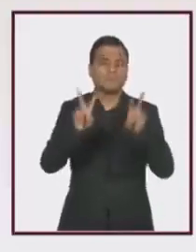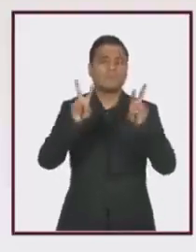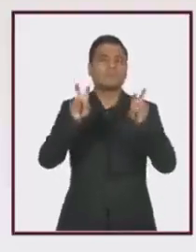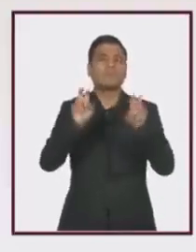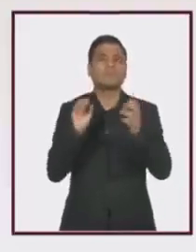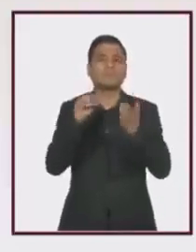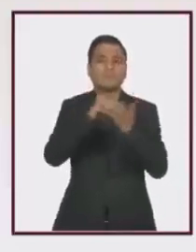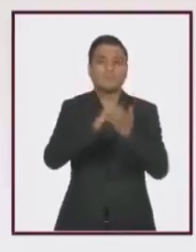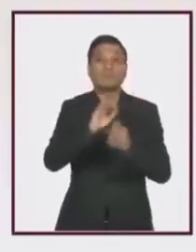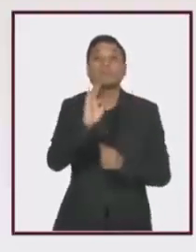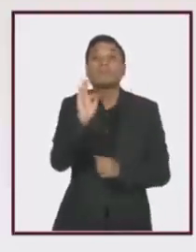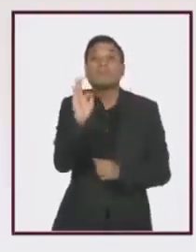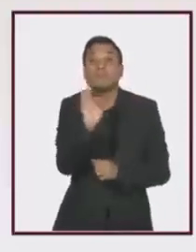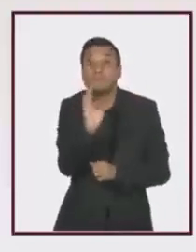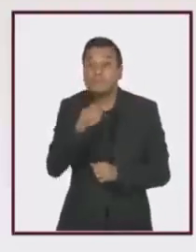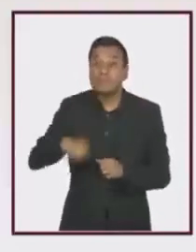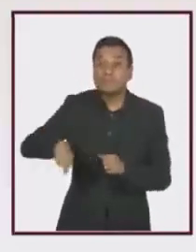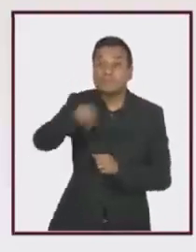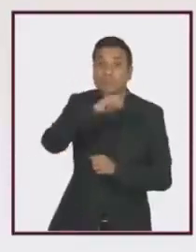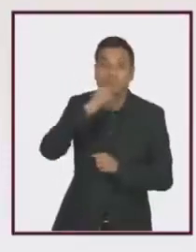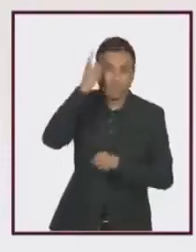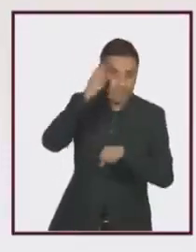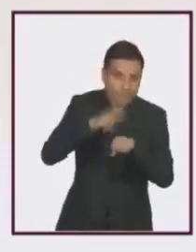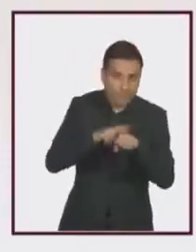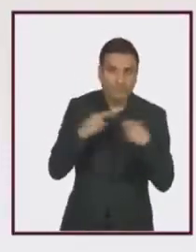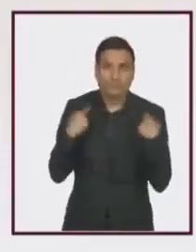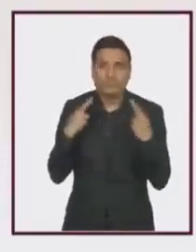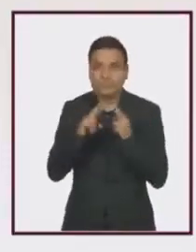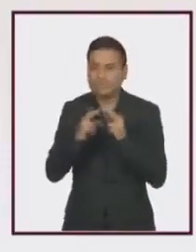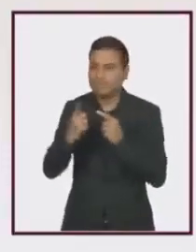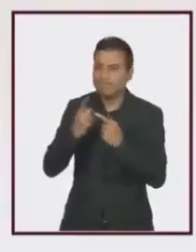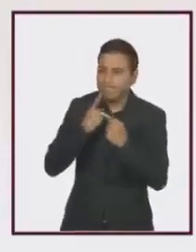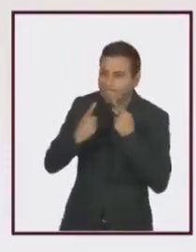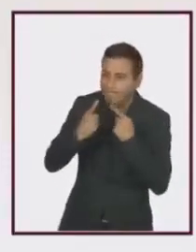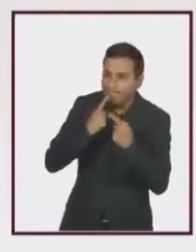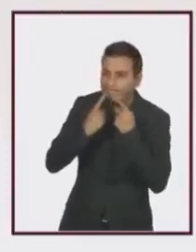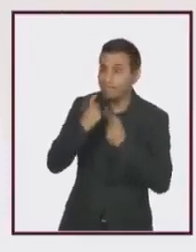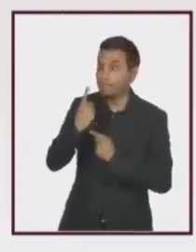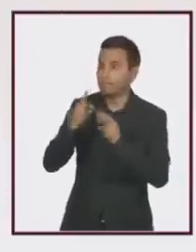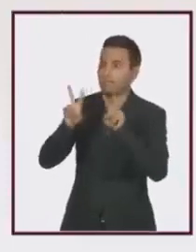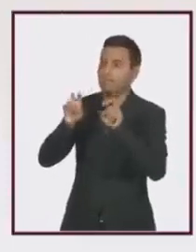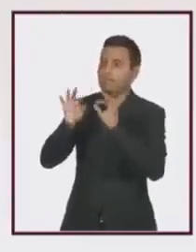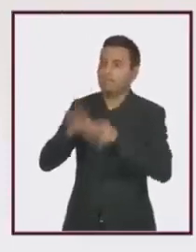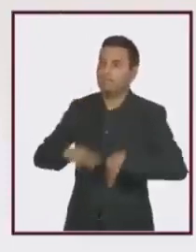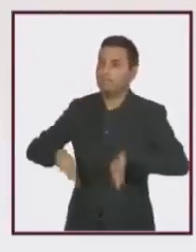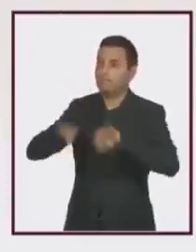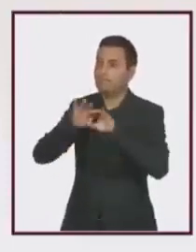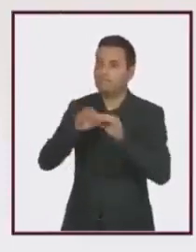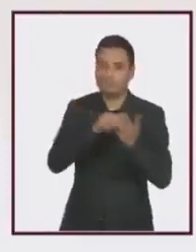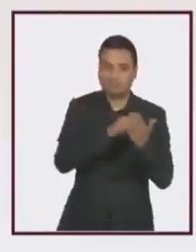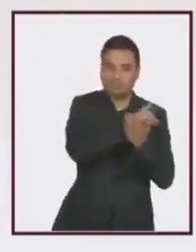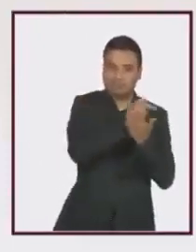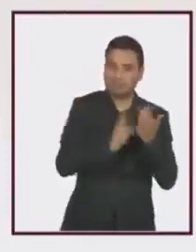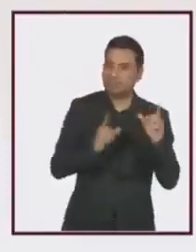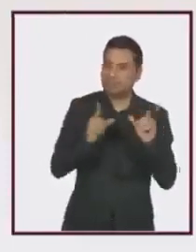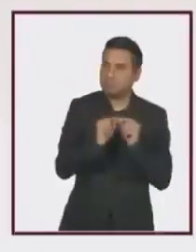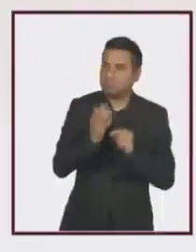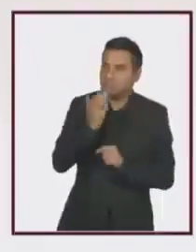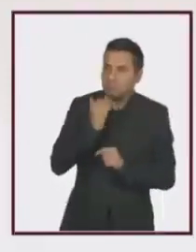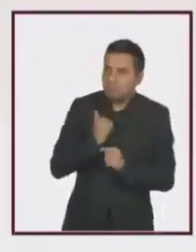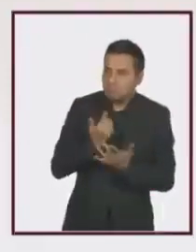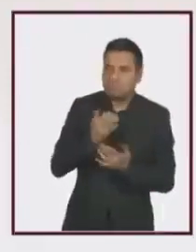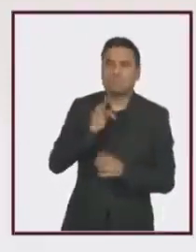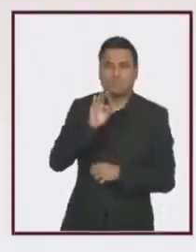del colectivo escolar es necesario incorporar y que no lo plantea el programa